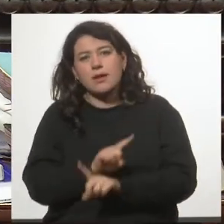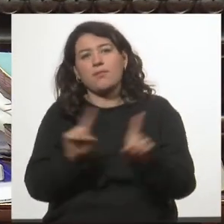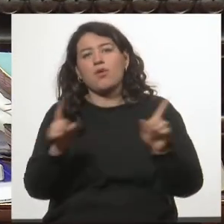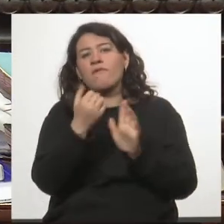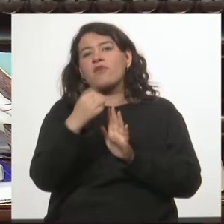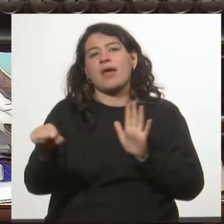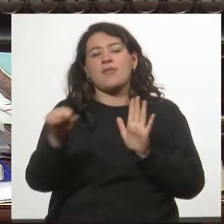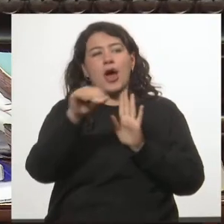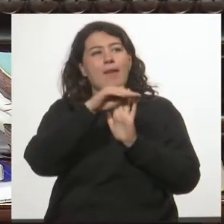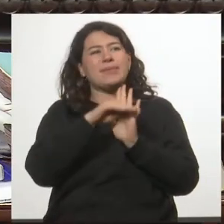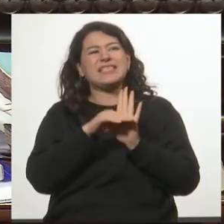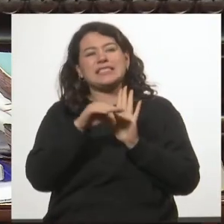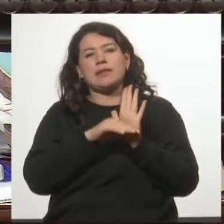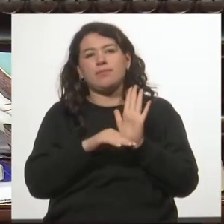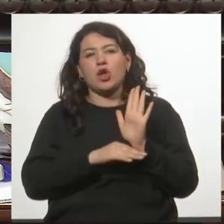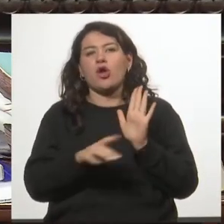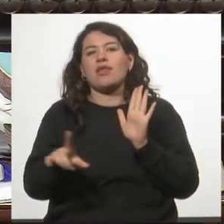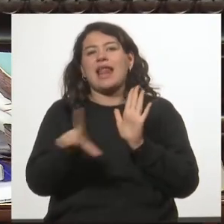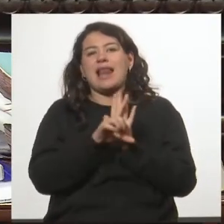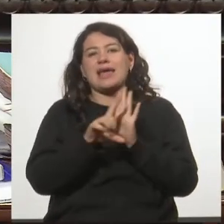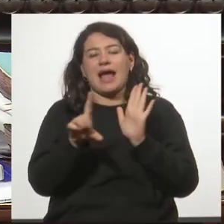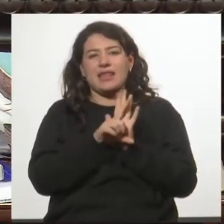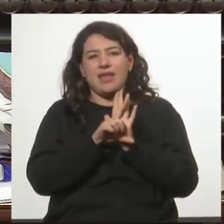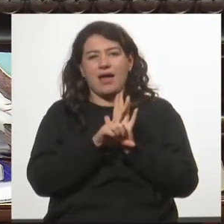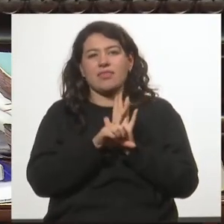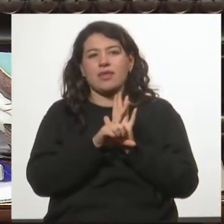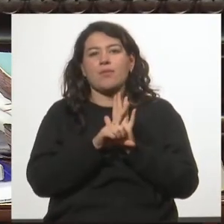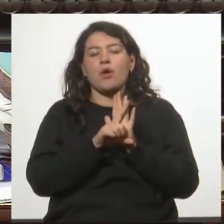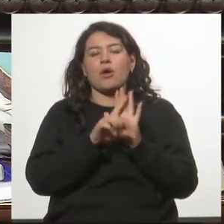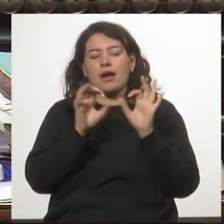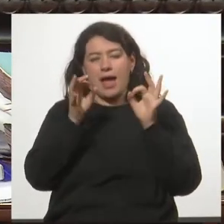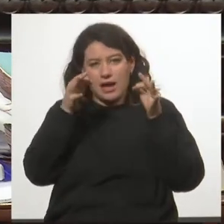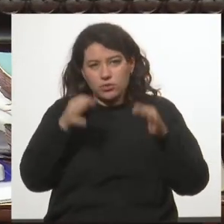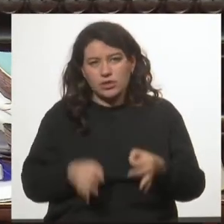de la legalidad por la actuación administrativa